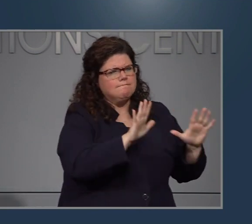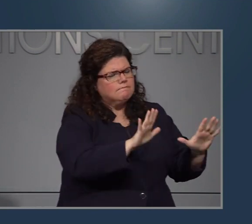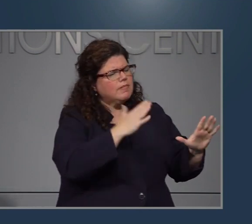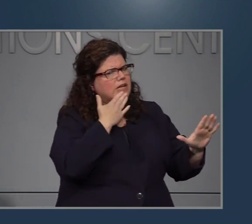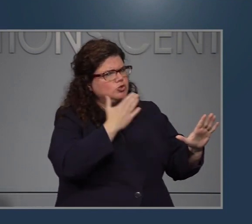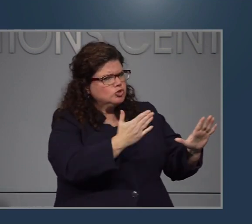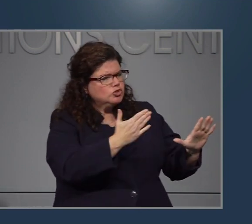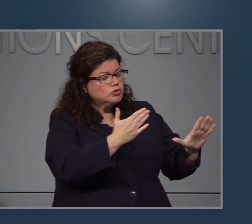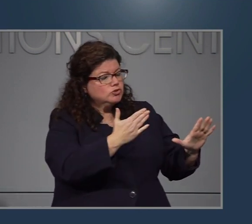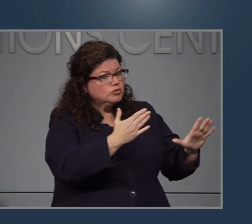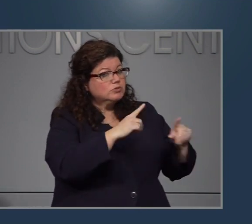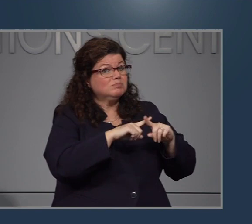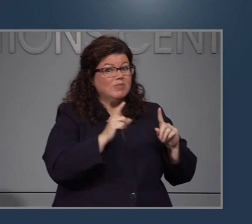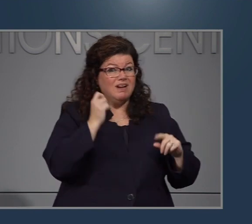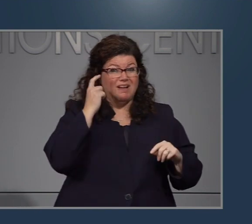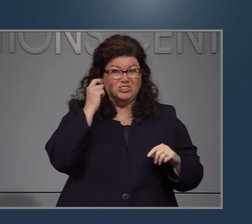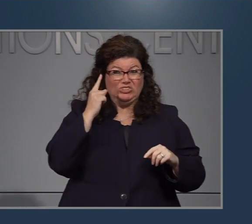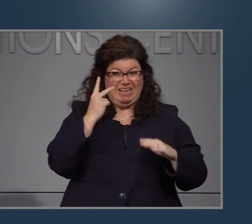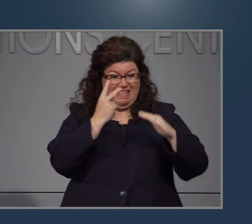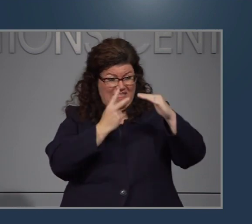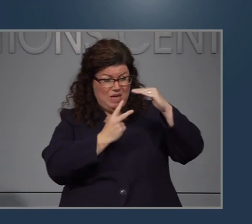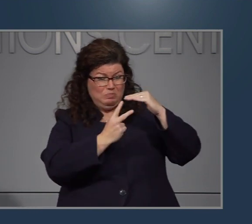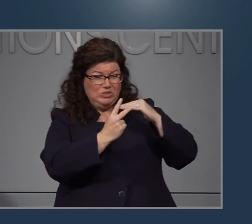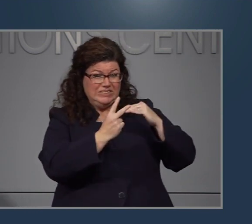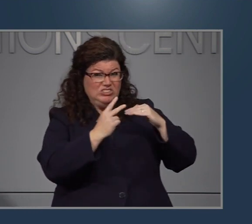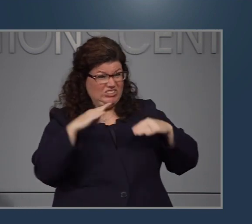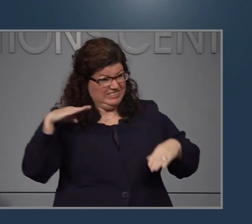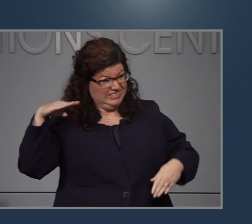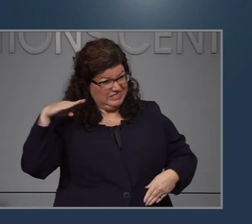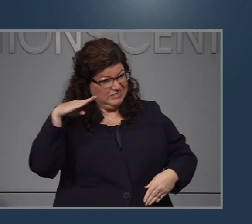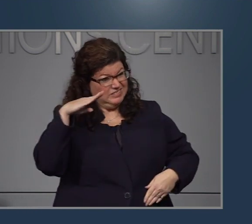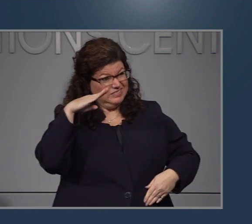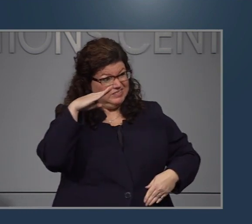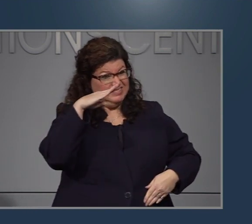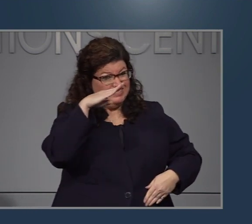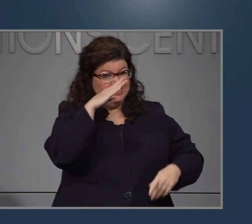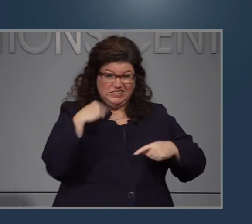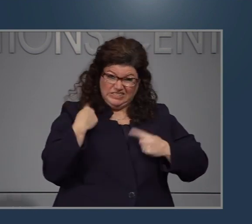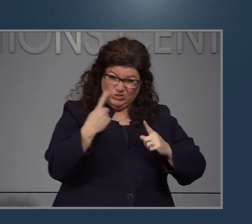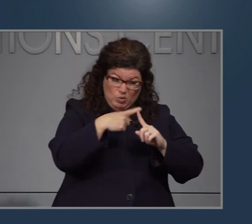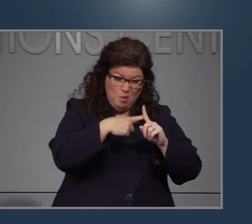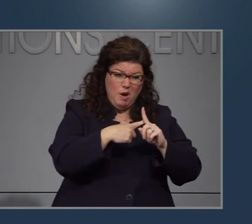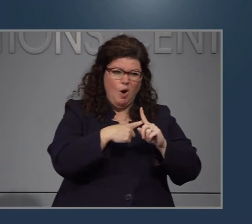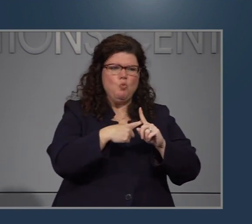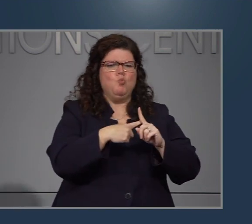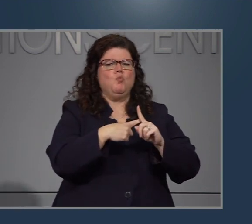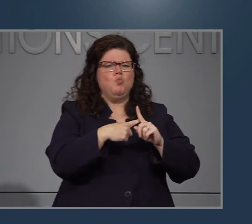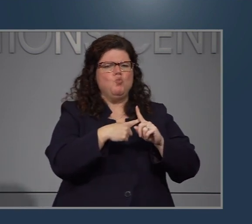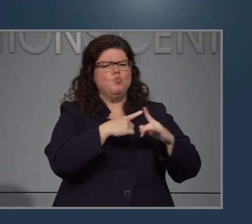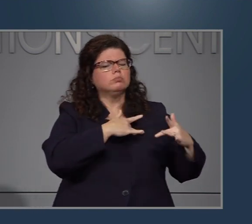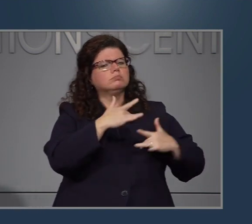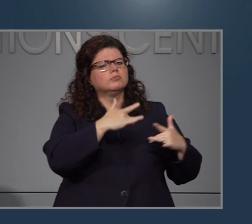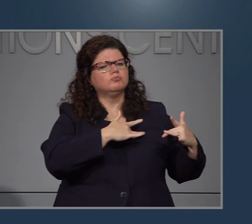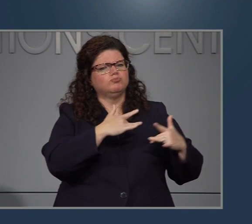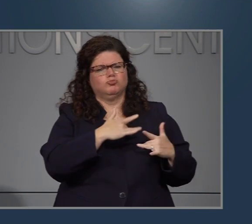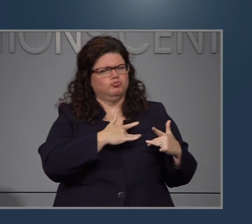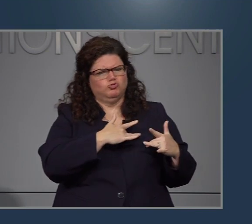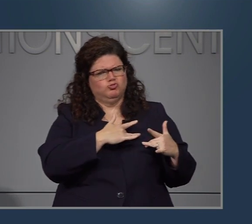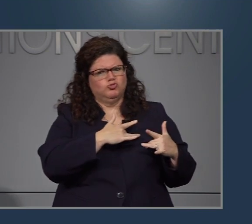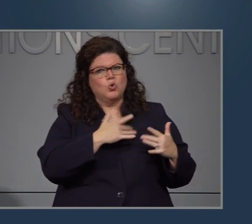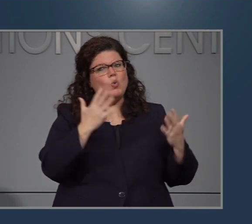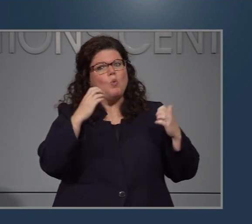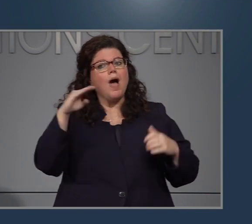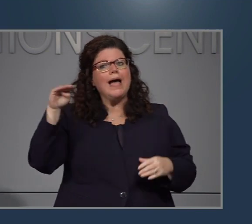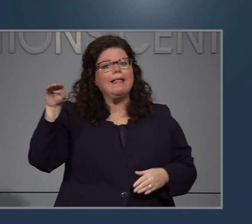que está aumentando si es que se pone muy grave las personas, lo cual es bueno, pero esta métrica continúa subiendo